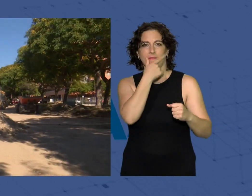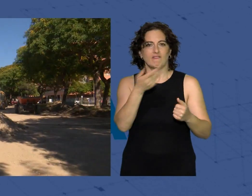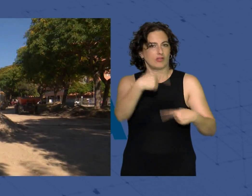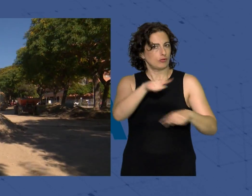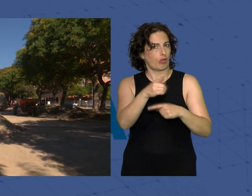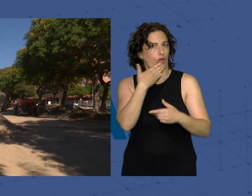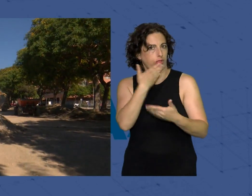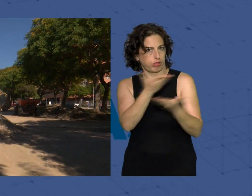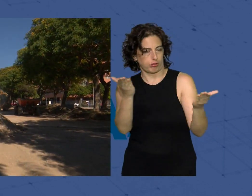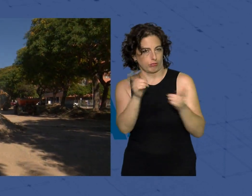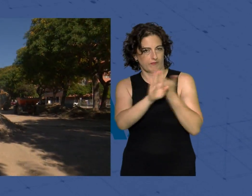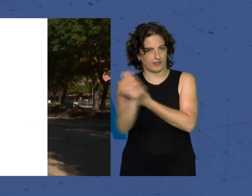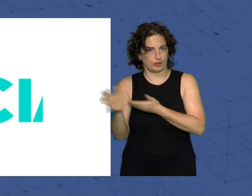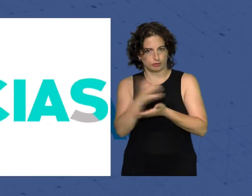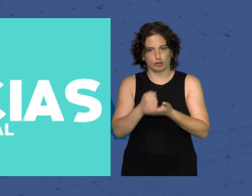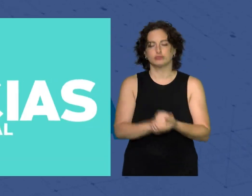vecinos